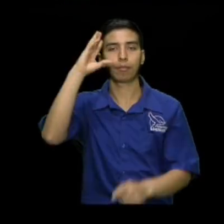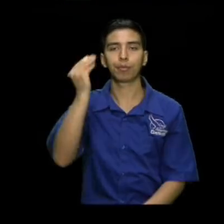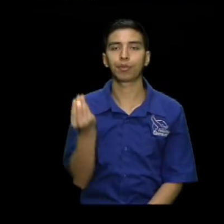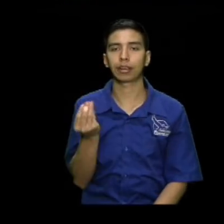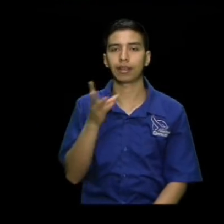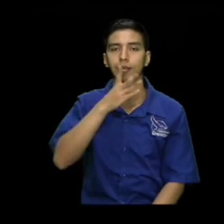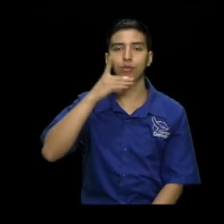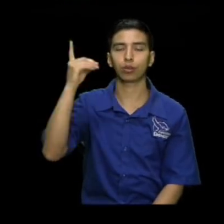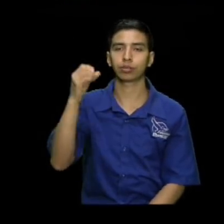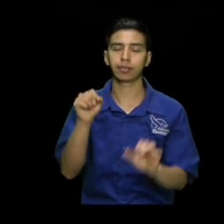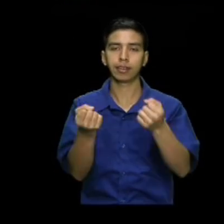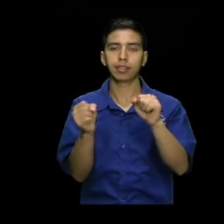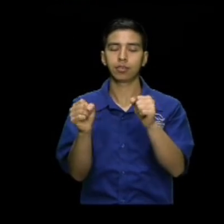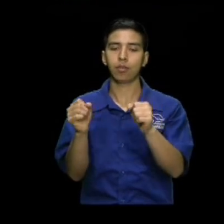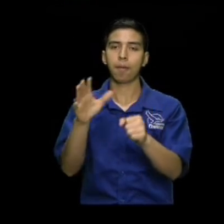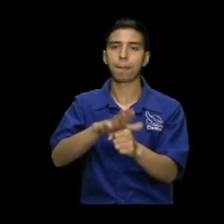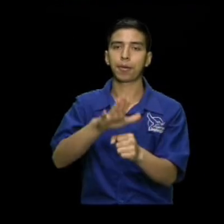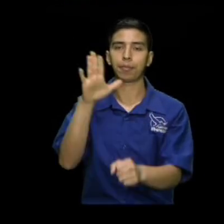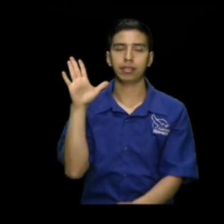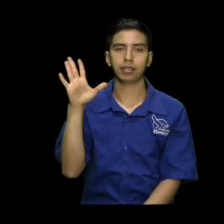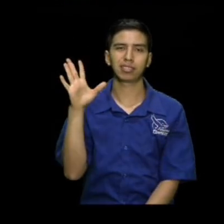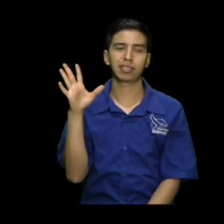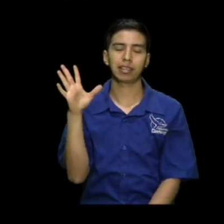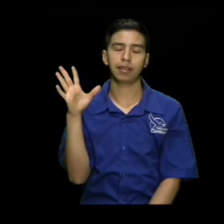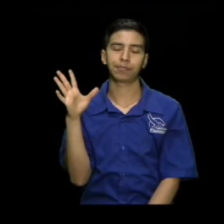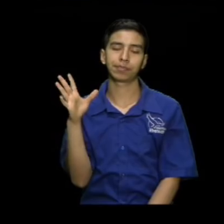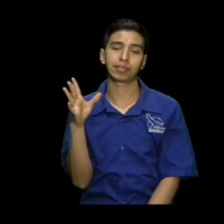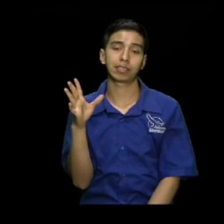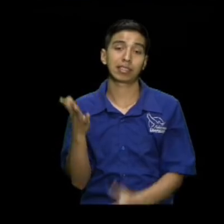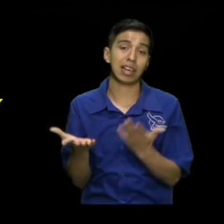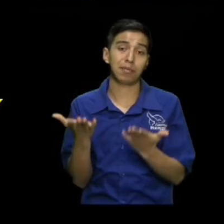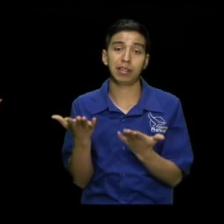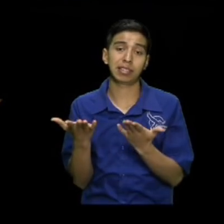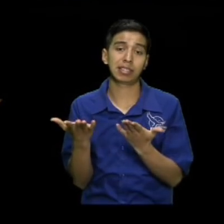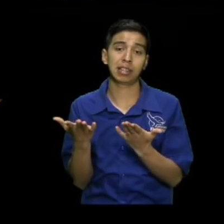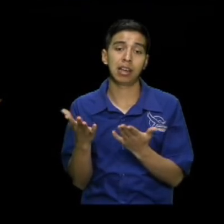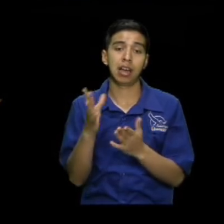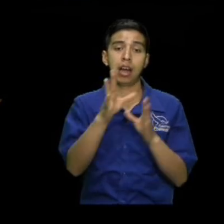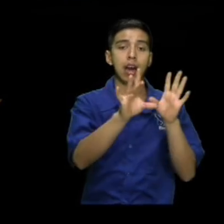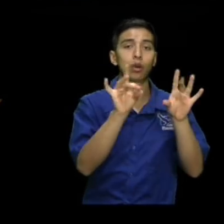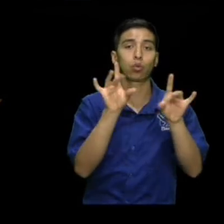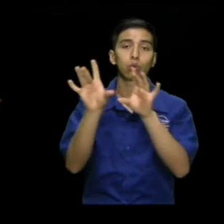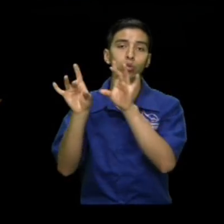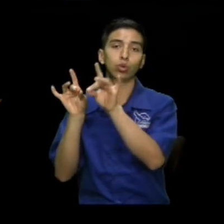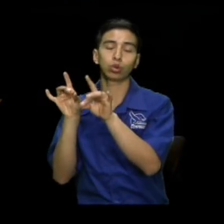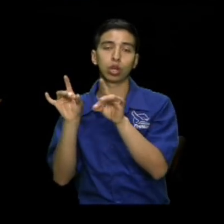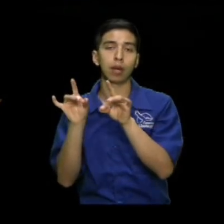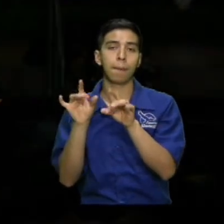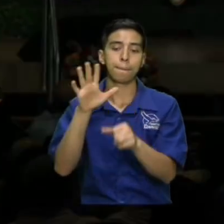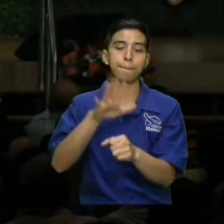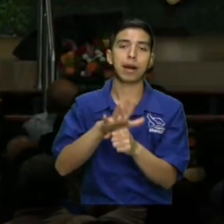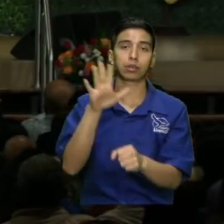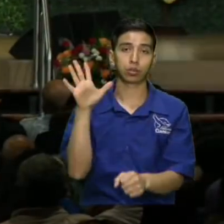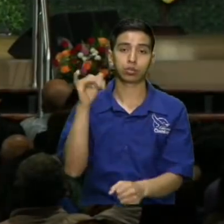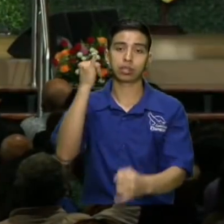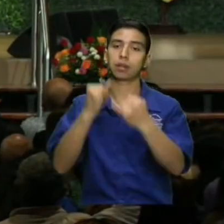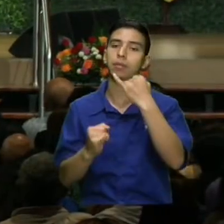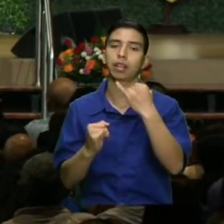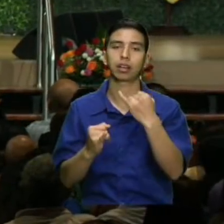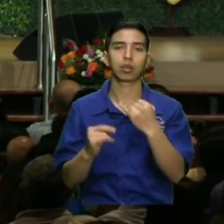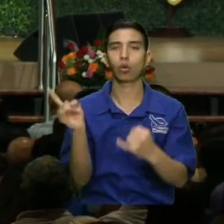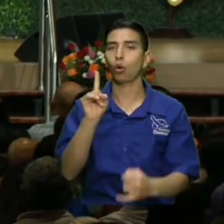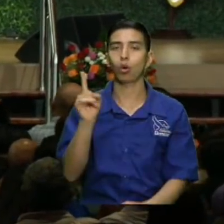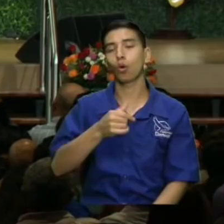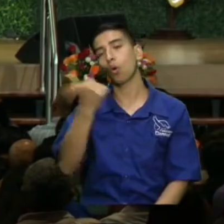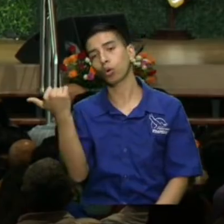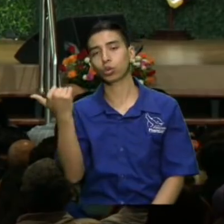pactos y algunos tienen caducidad y otros no. Por ejemplo,